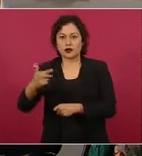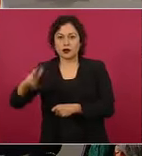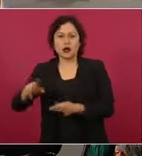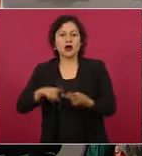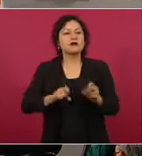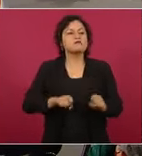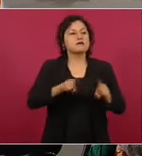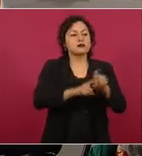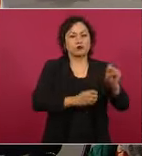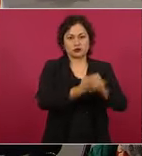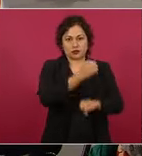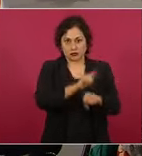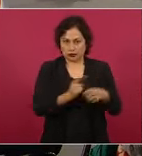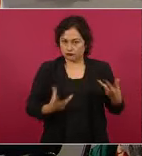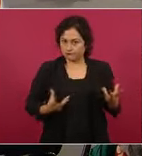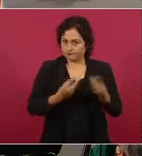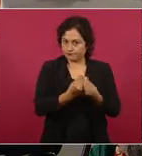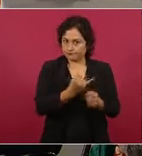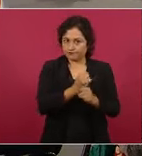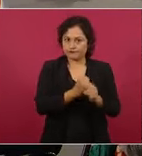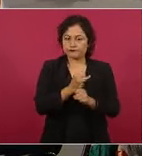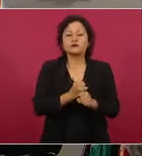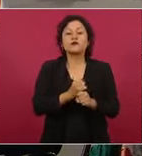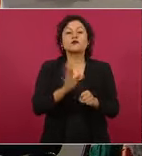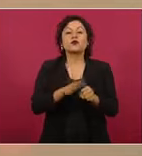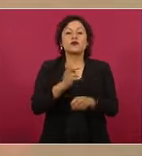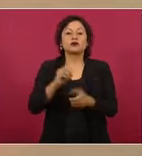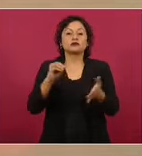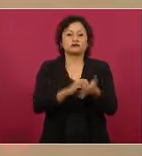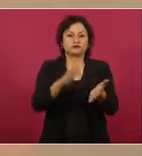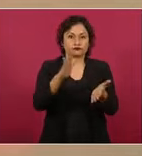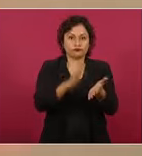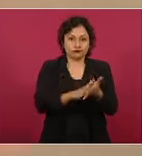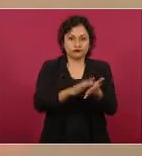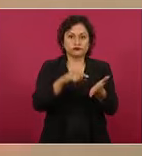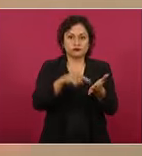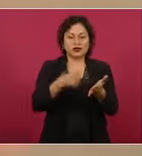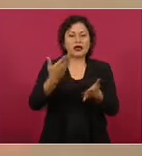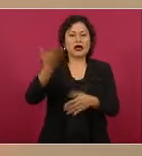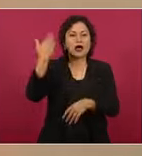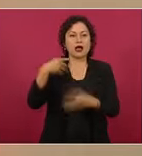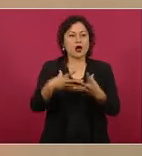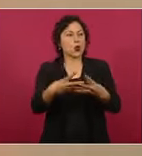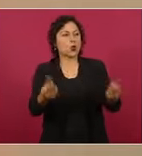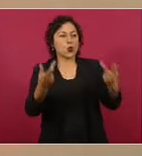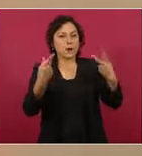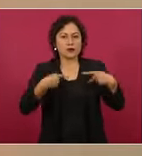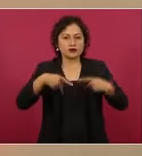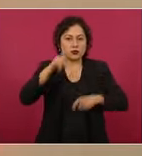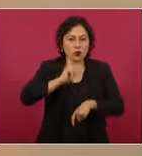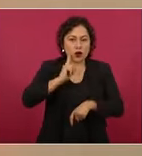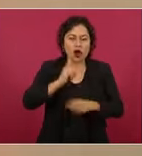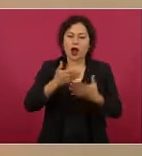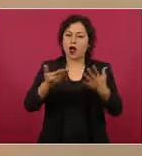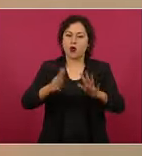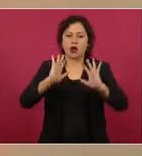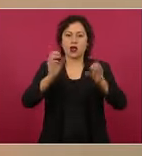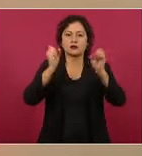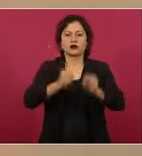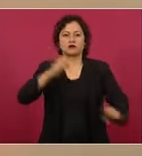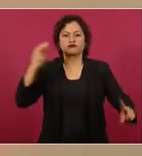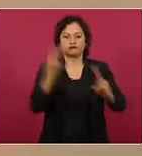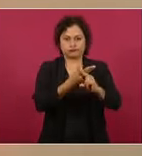delito se reclasificó de desaparición a feminicidio. Ayer el fiscal general informó,